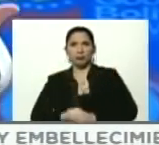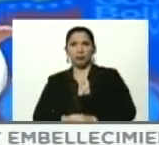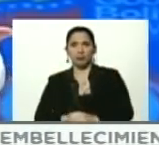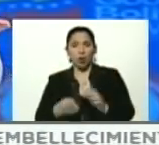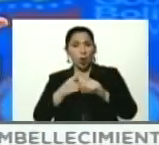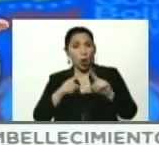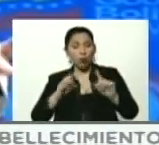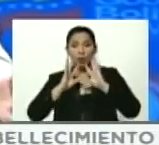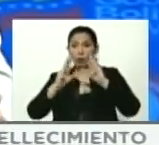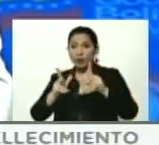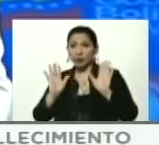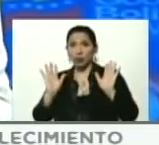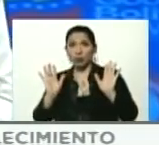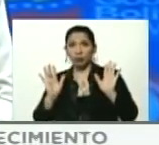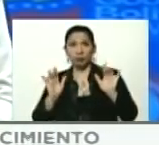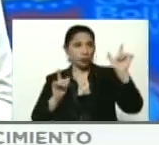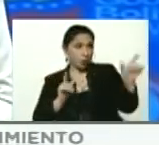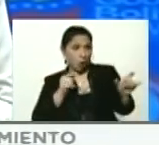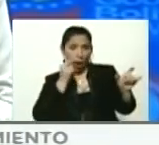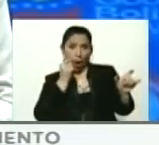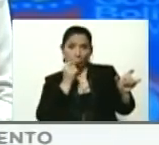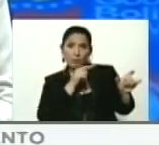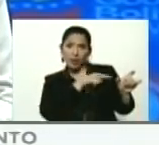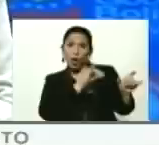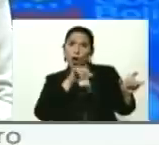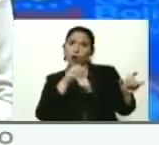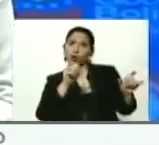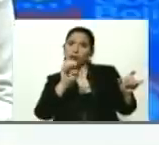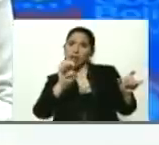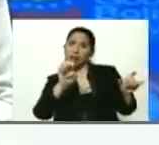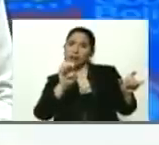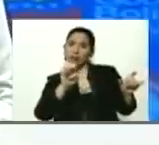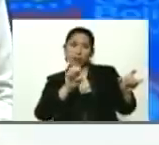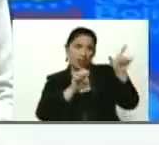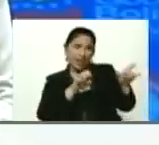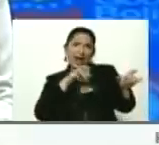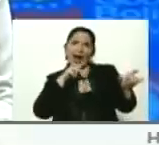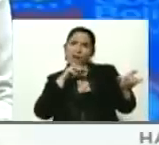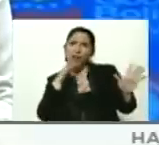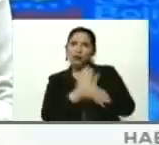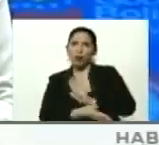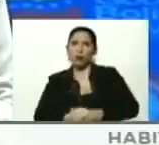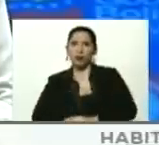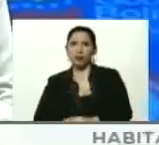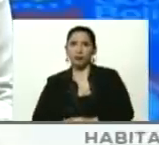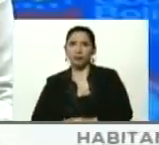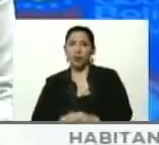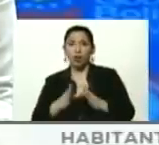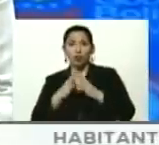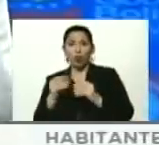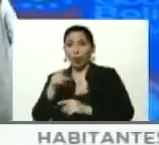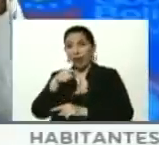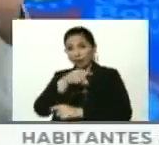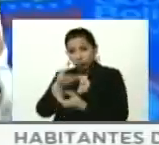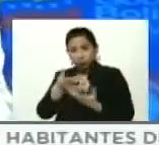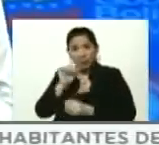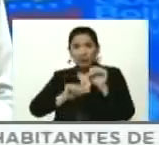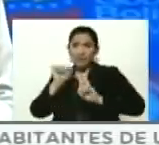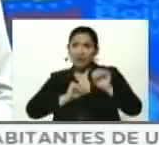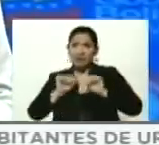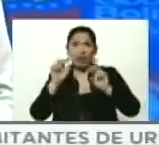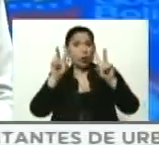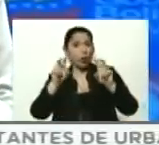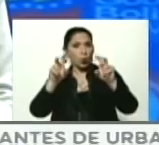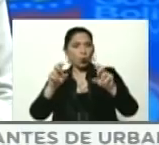Otra confesión de José Ignacio Hernández. Él habla allí de que todas estas defensas, entre